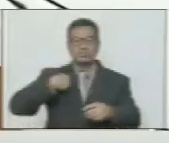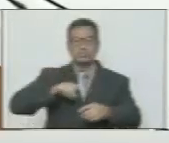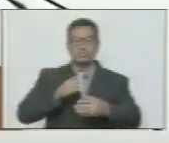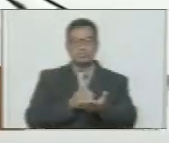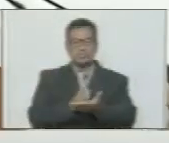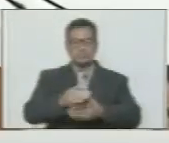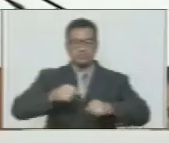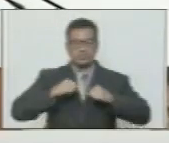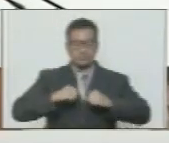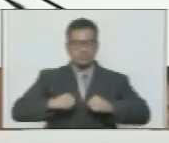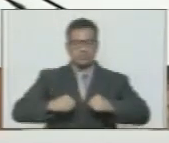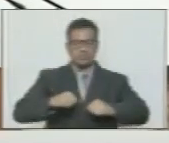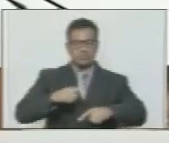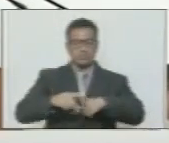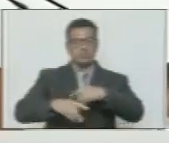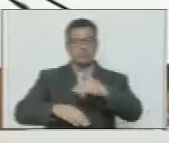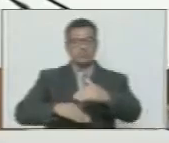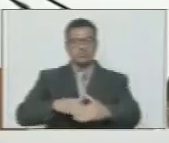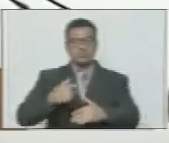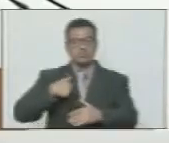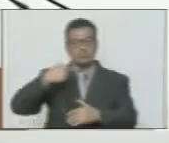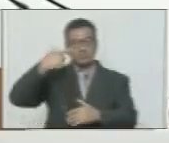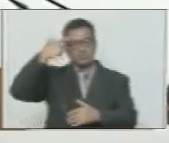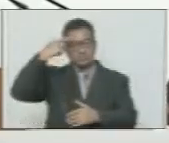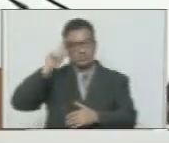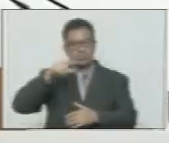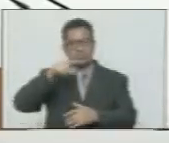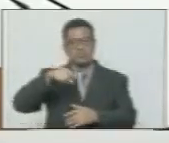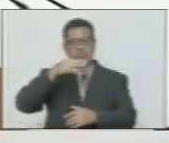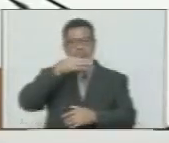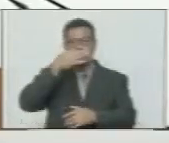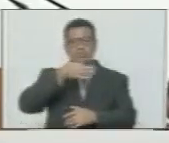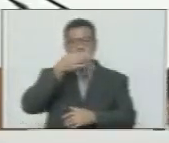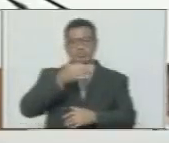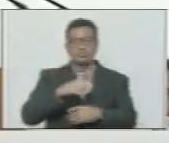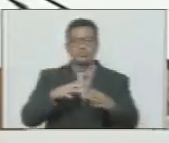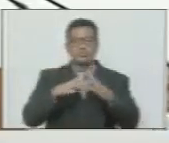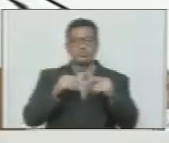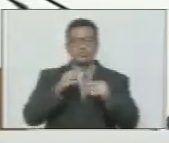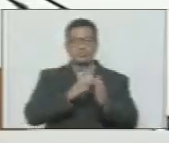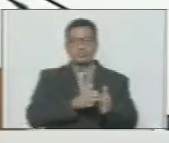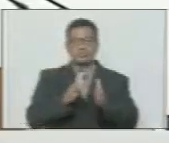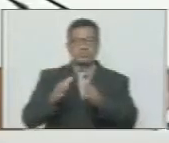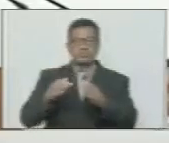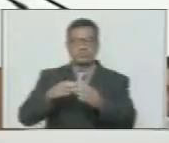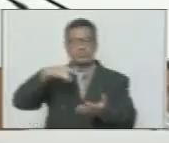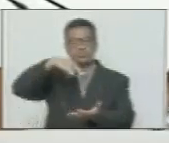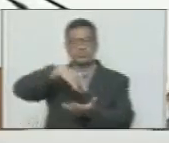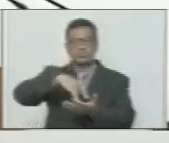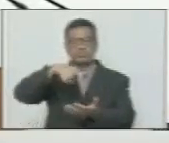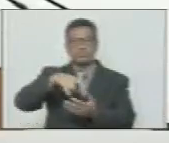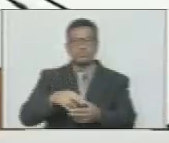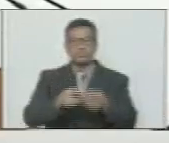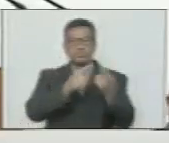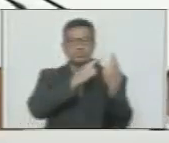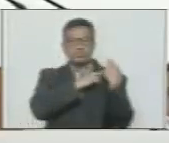para tener pasos firmes y seguros. Quizás esta tarde para todo el bloque del Estado